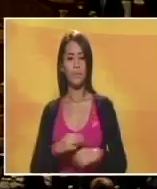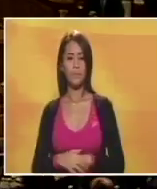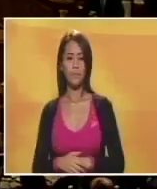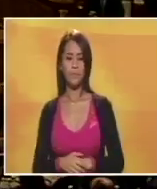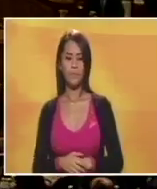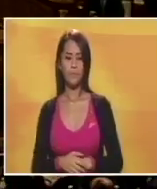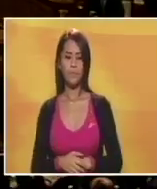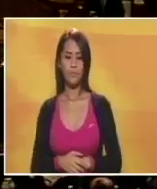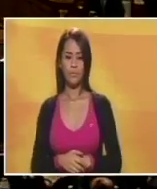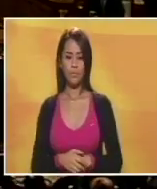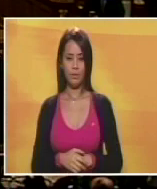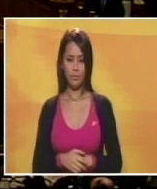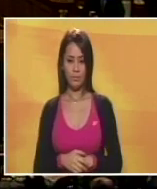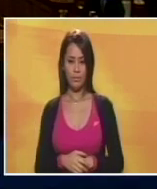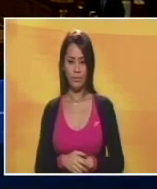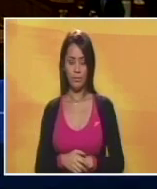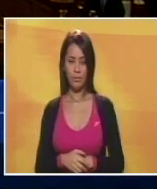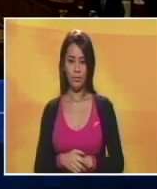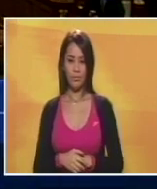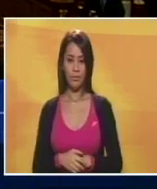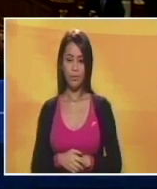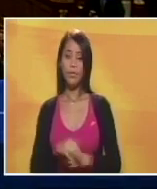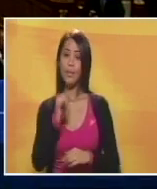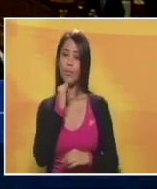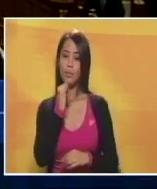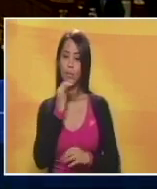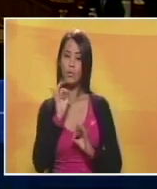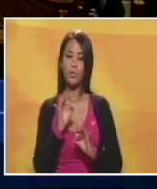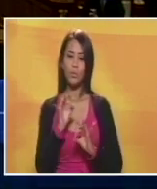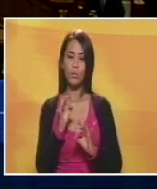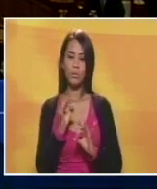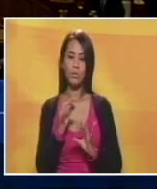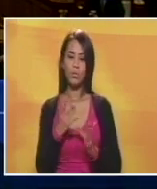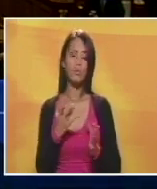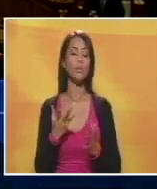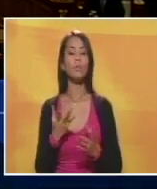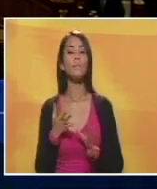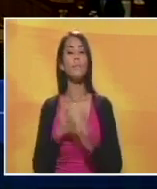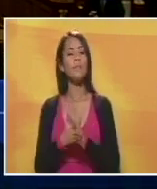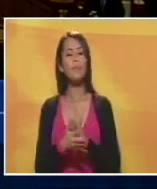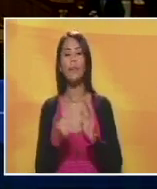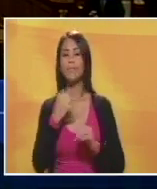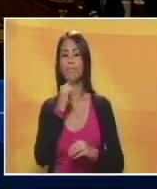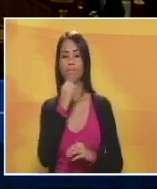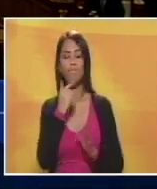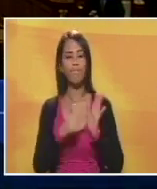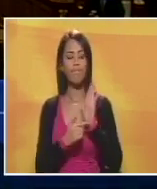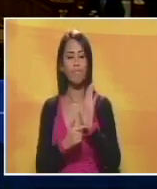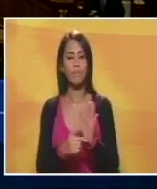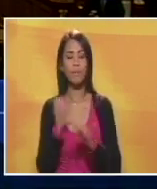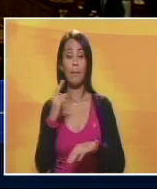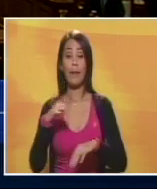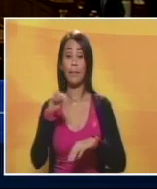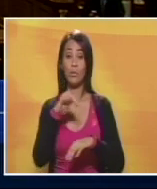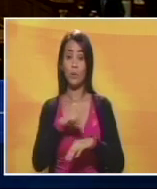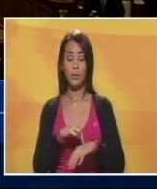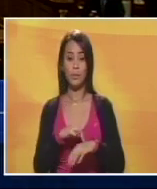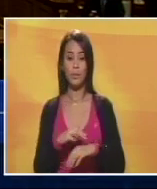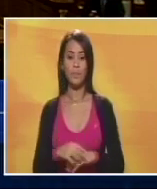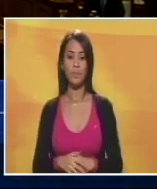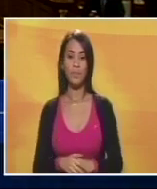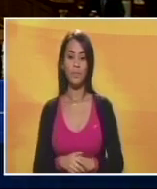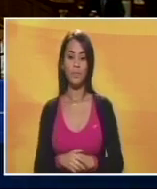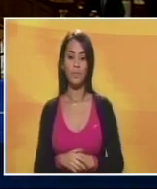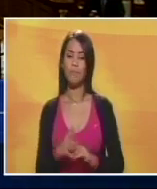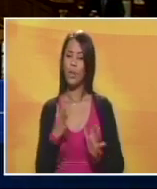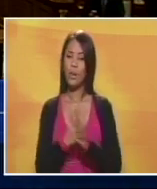en relación a esta. Bien, entonces era parte de la resolución que tomó la Asamblea Nacional en torno al